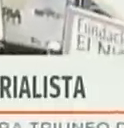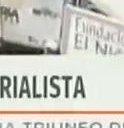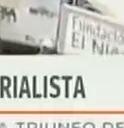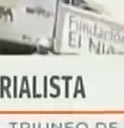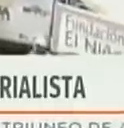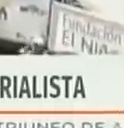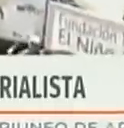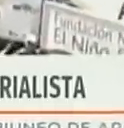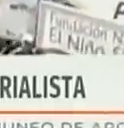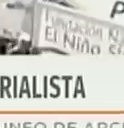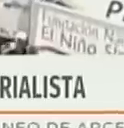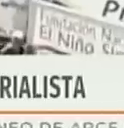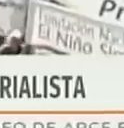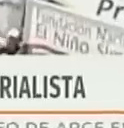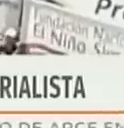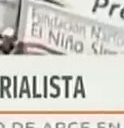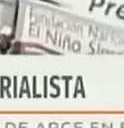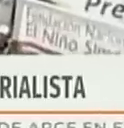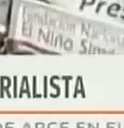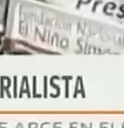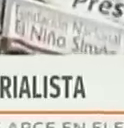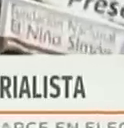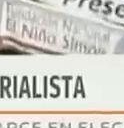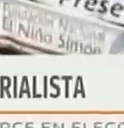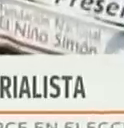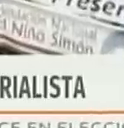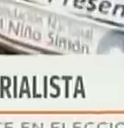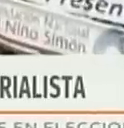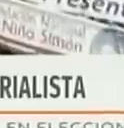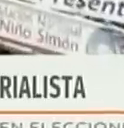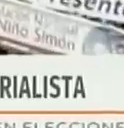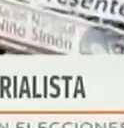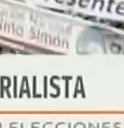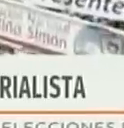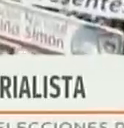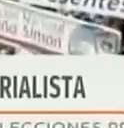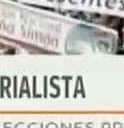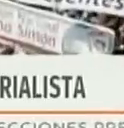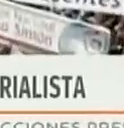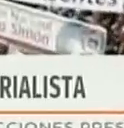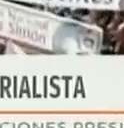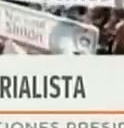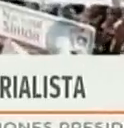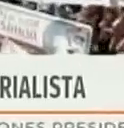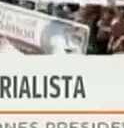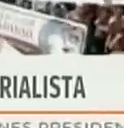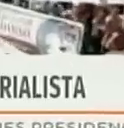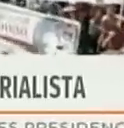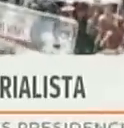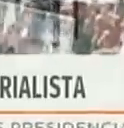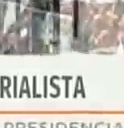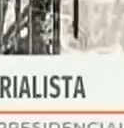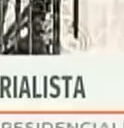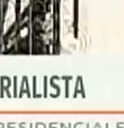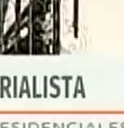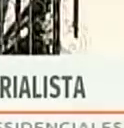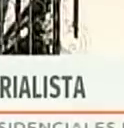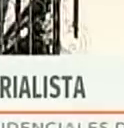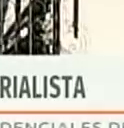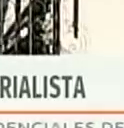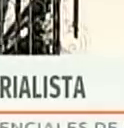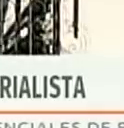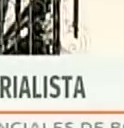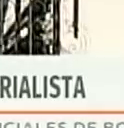mano con esa madera para golpear bien fuerte a quien desde